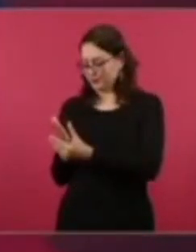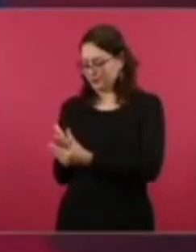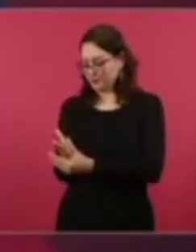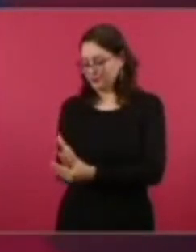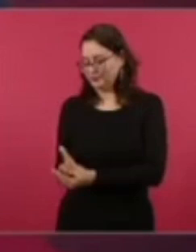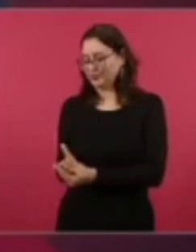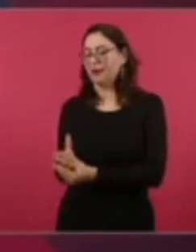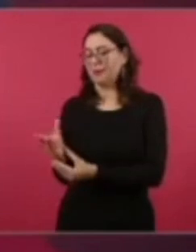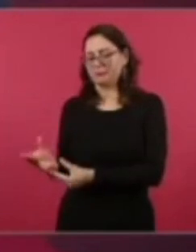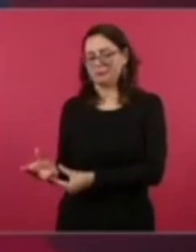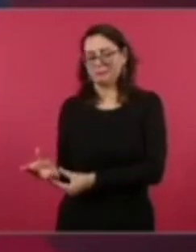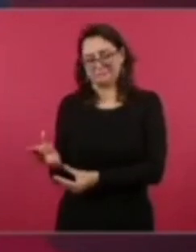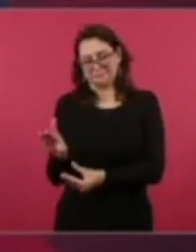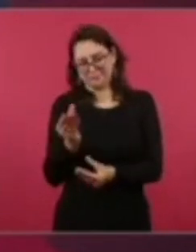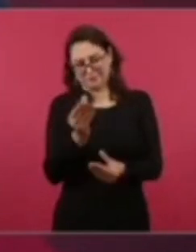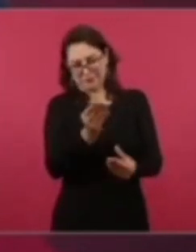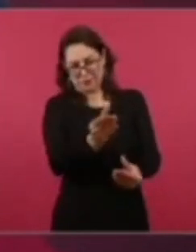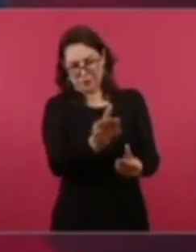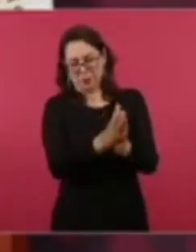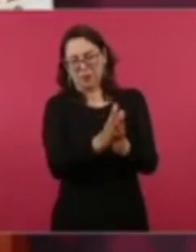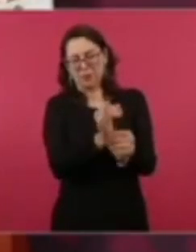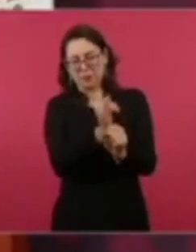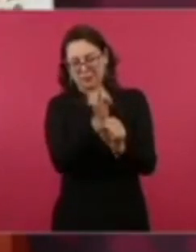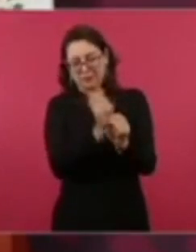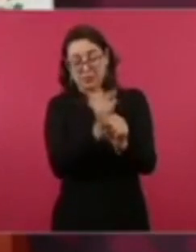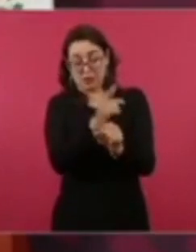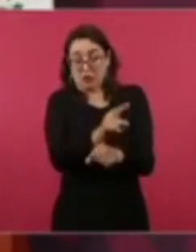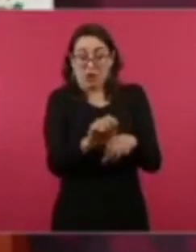abogados. ¿Qué creen que pasó?